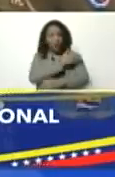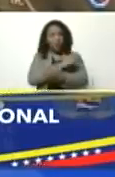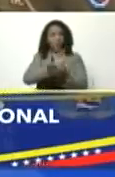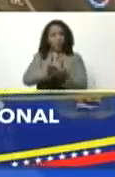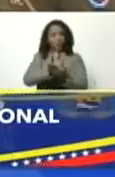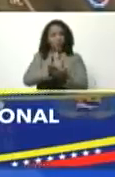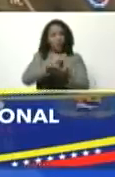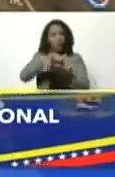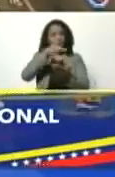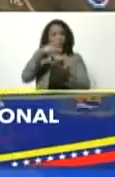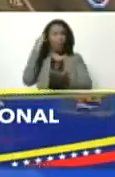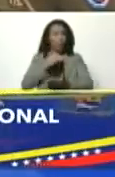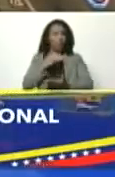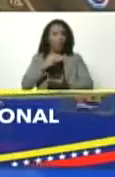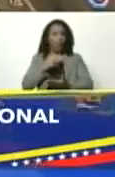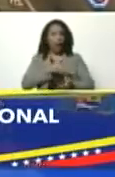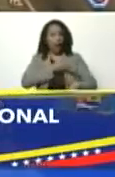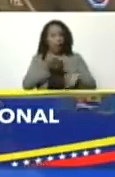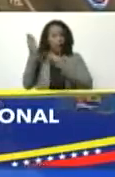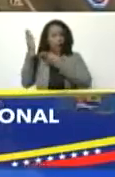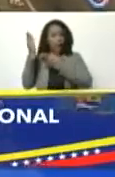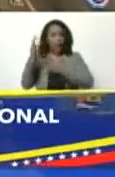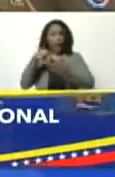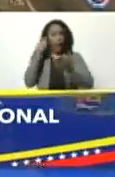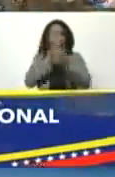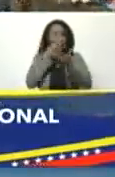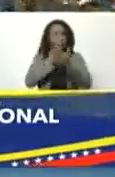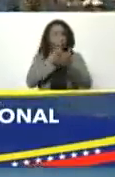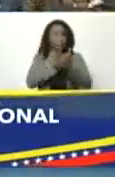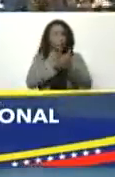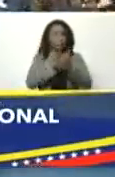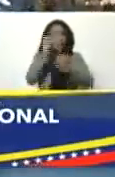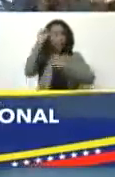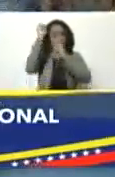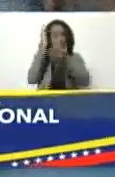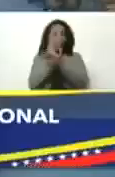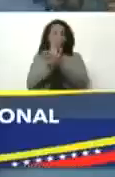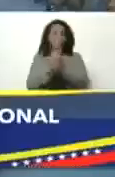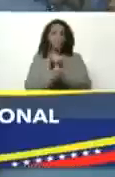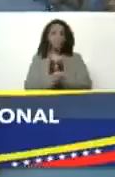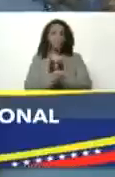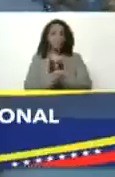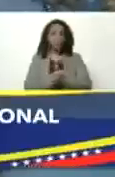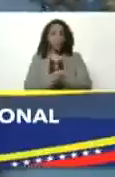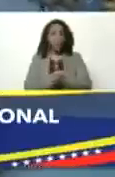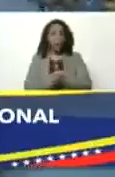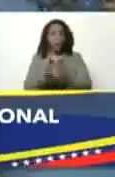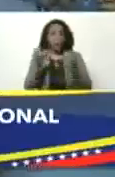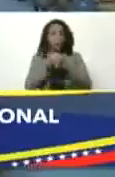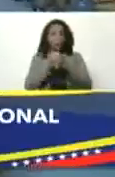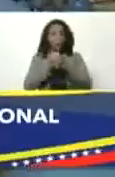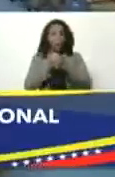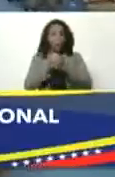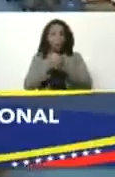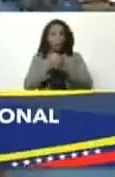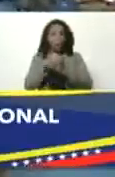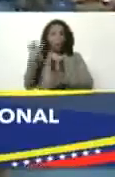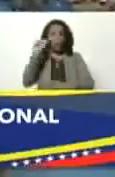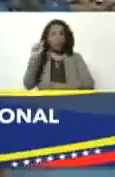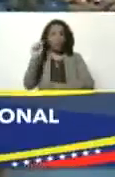Adelante, al combate, a la batalla y a la victoria siempre. A la jerarquía del sargento ayudante.